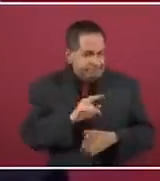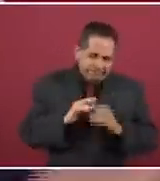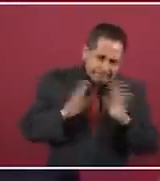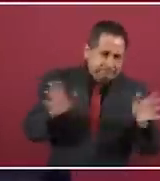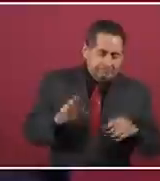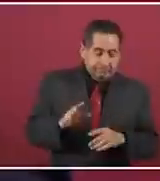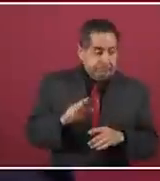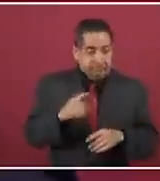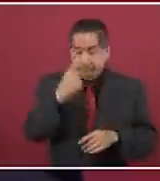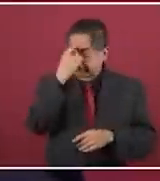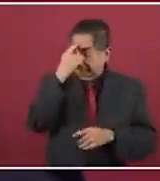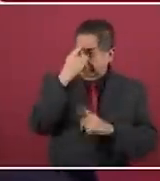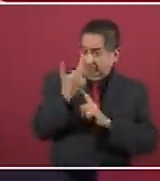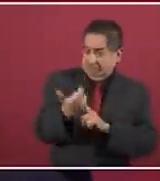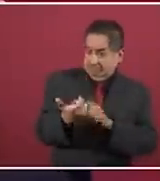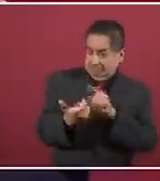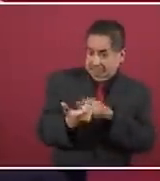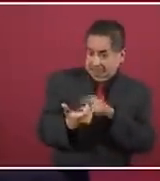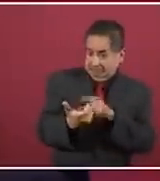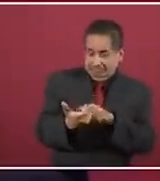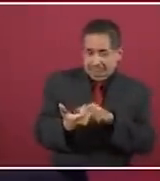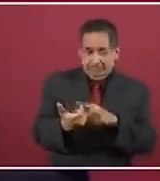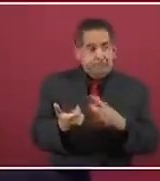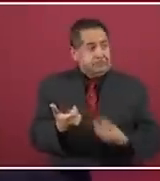que el dinero no es la vida,